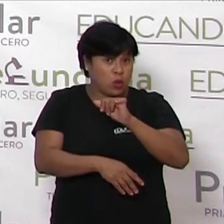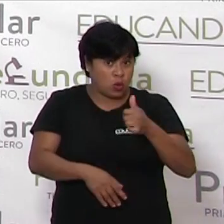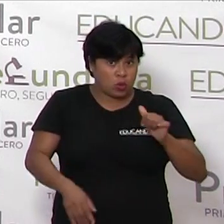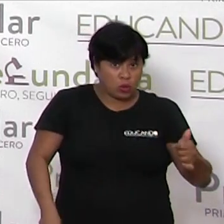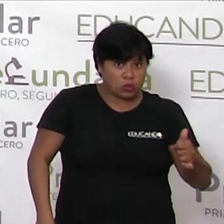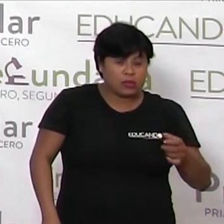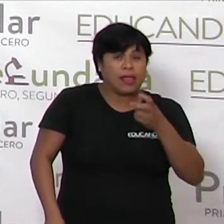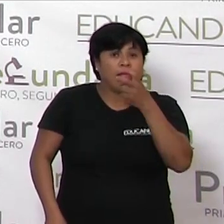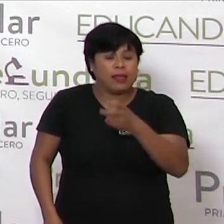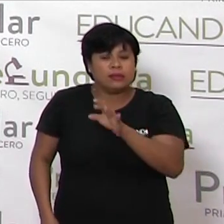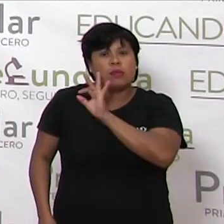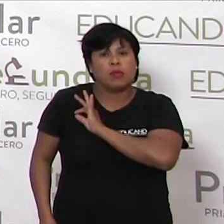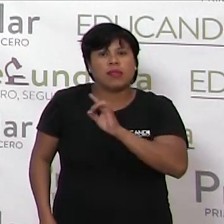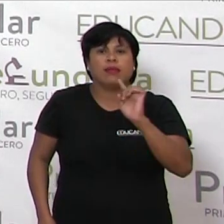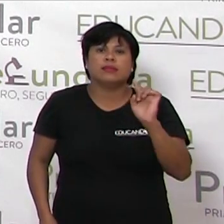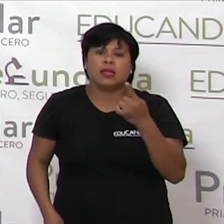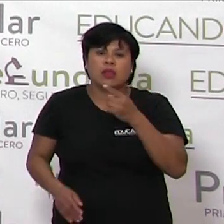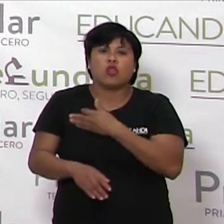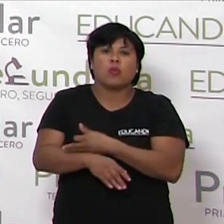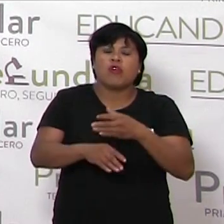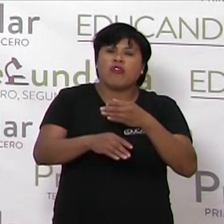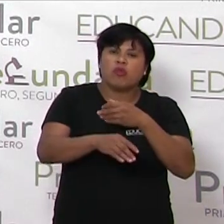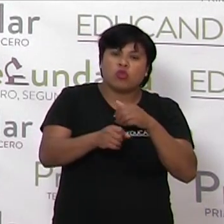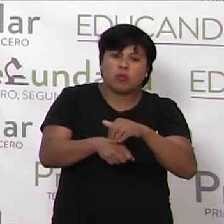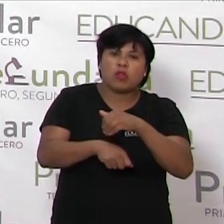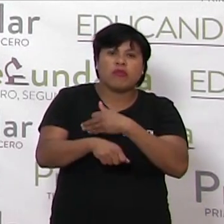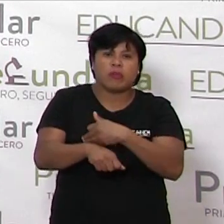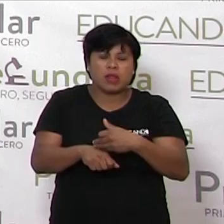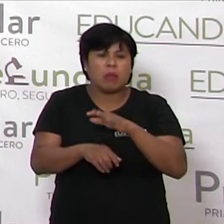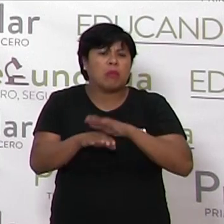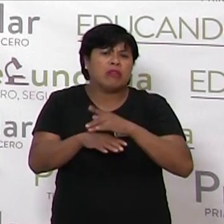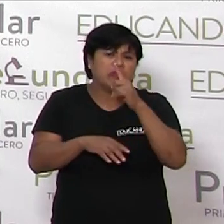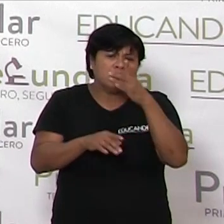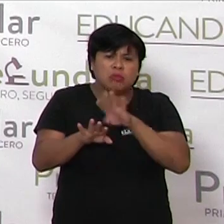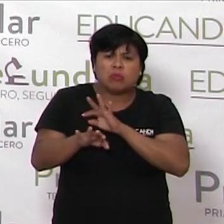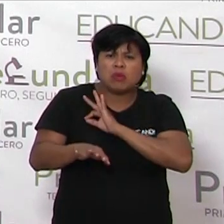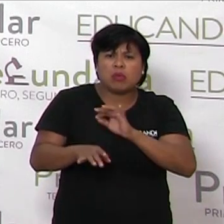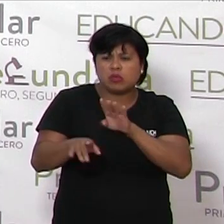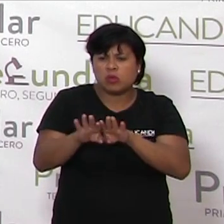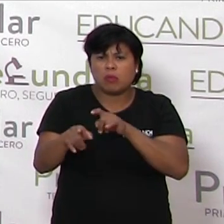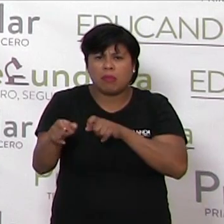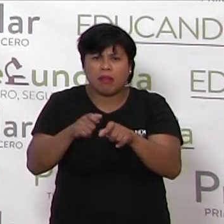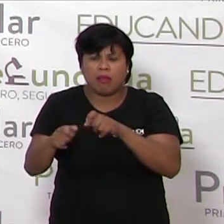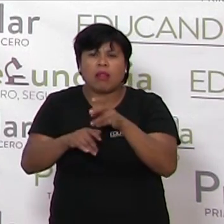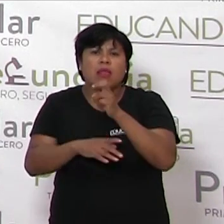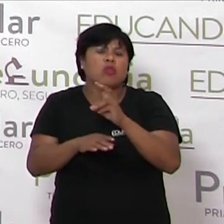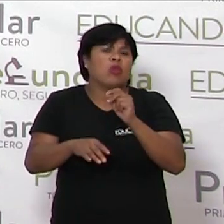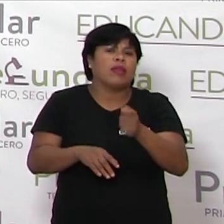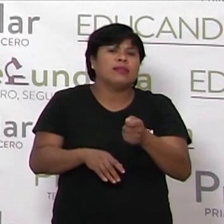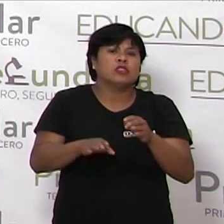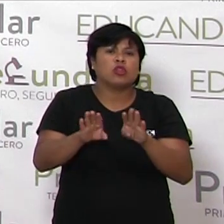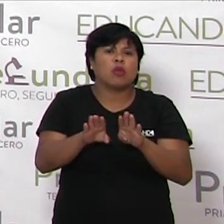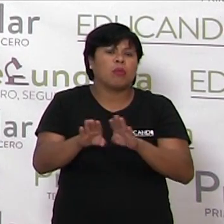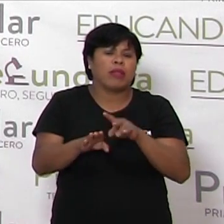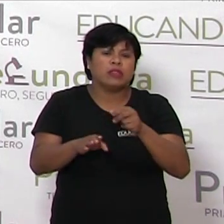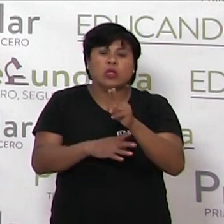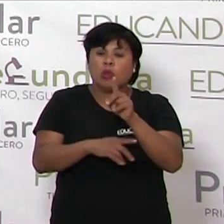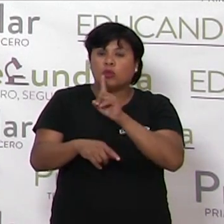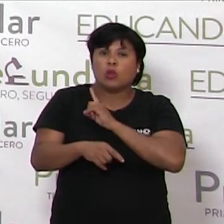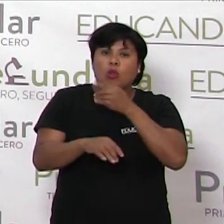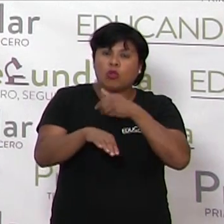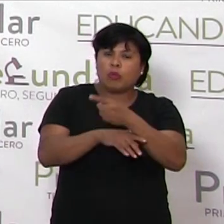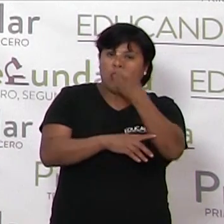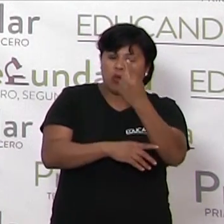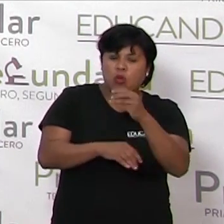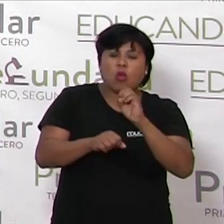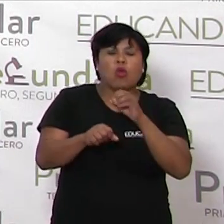otros casos, ese podría ser el número familiar, 10 y 50, podemos manejarlo fácilmente, que no tiene que ver con que sea la unidad